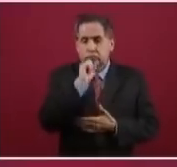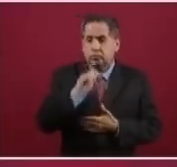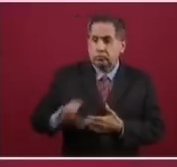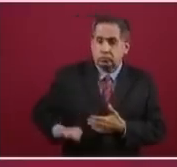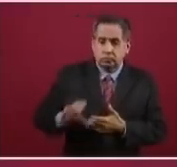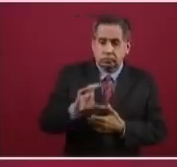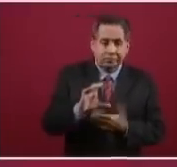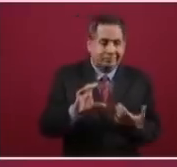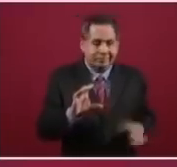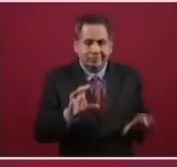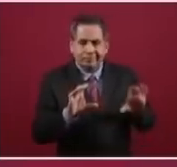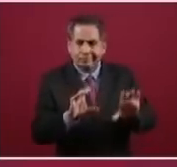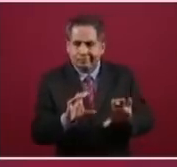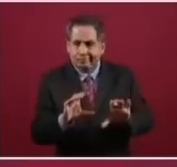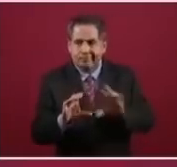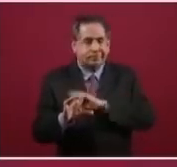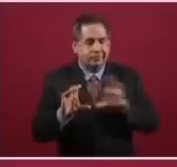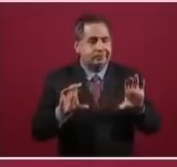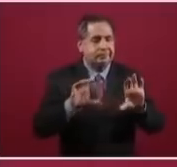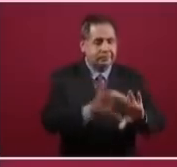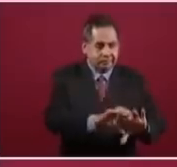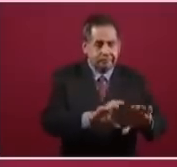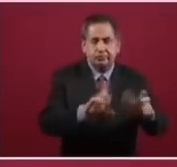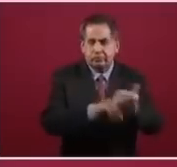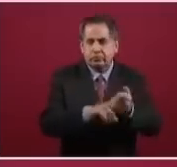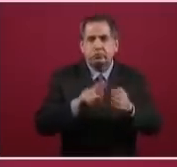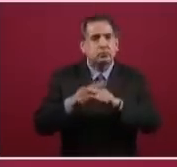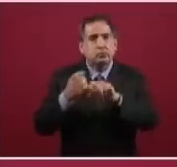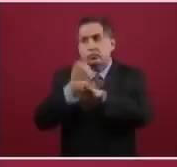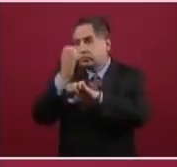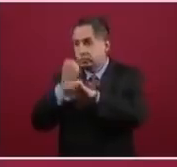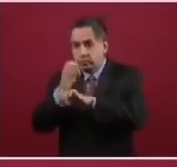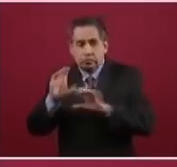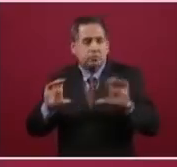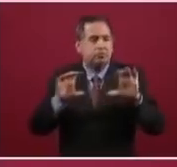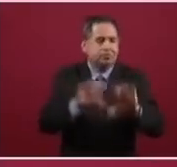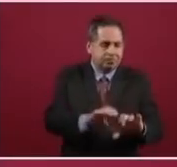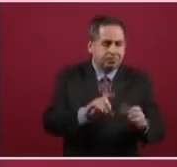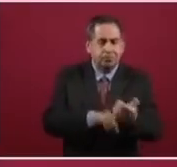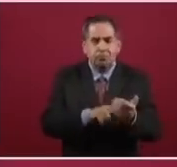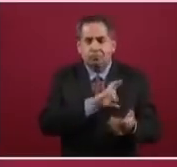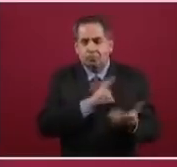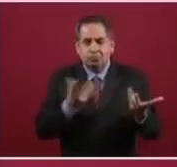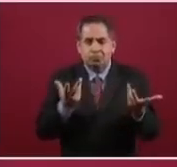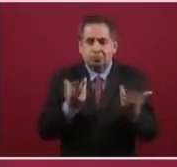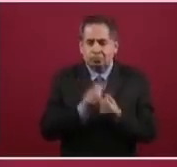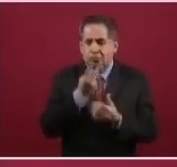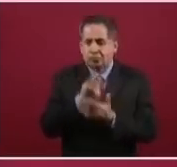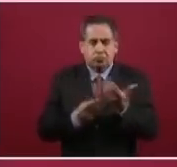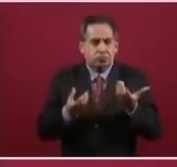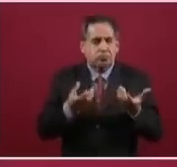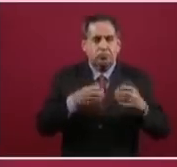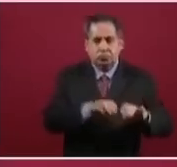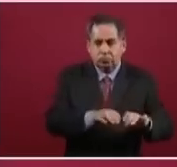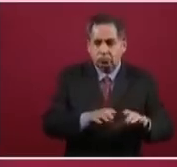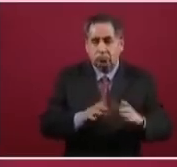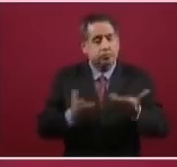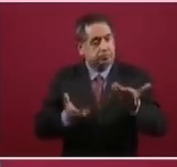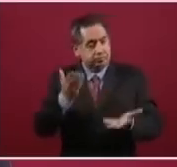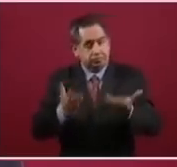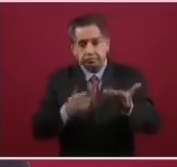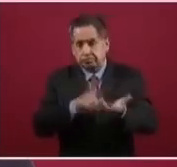tienen que ver con inversiones mixtas con los estados o con las acciones públicas privadas por ejemplo en